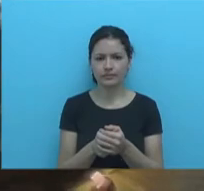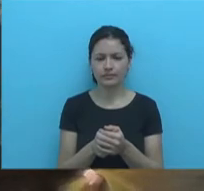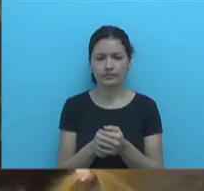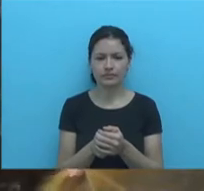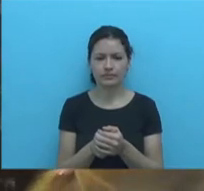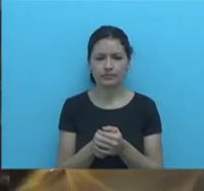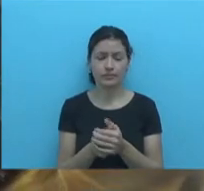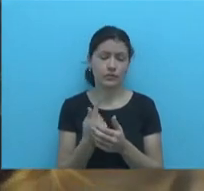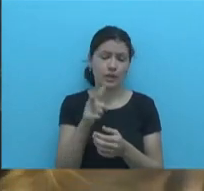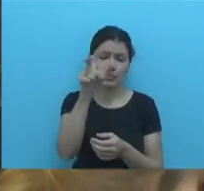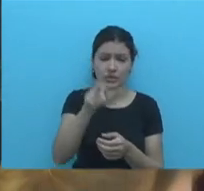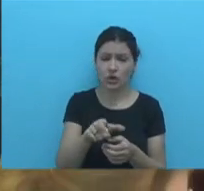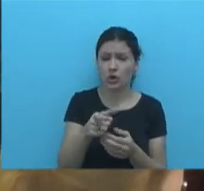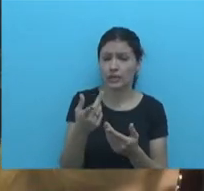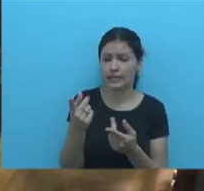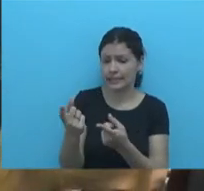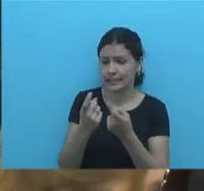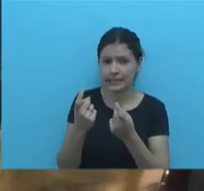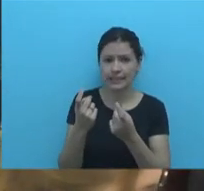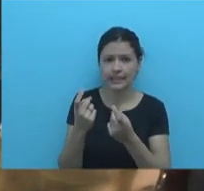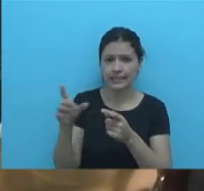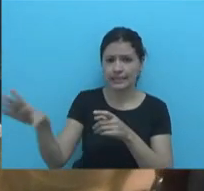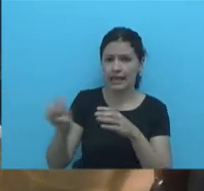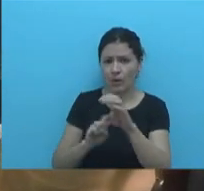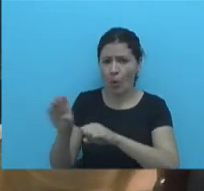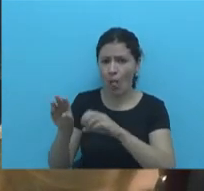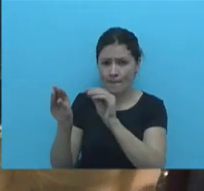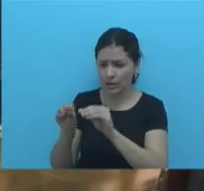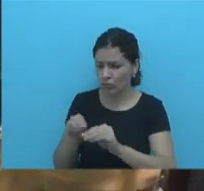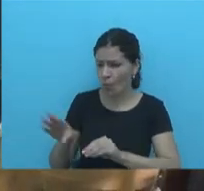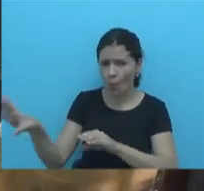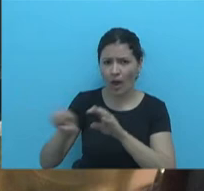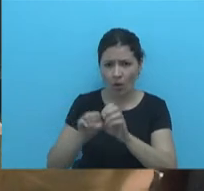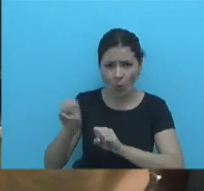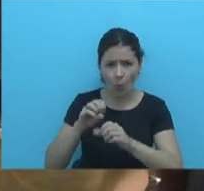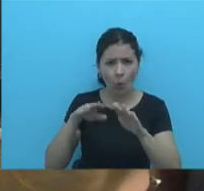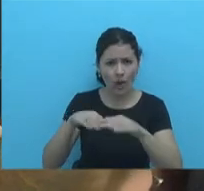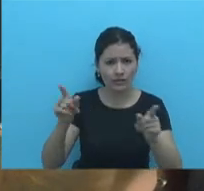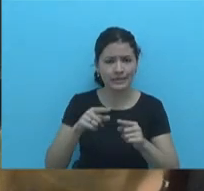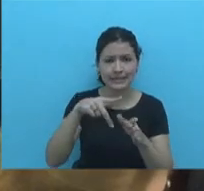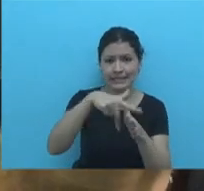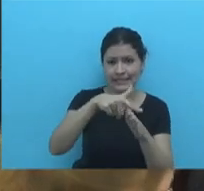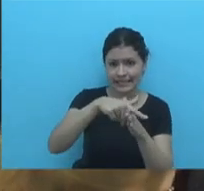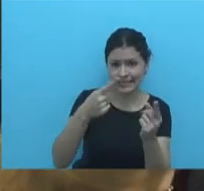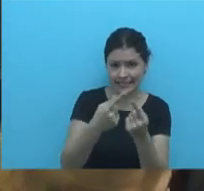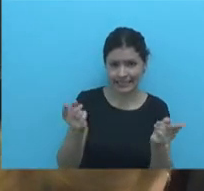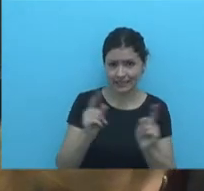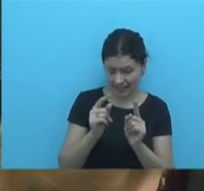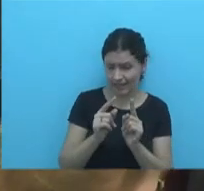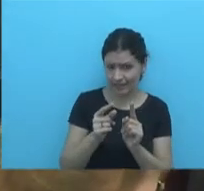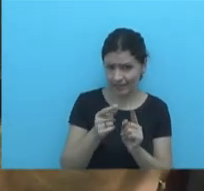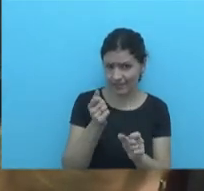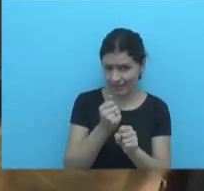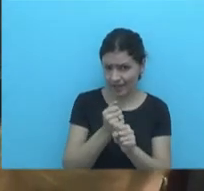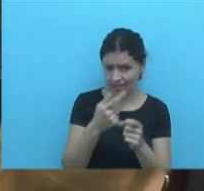vive de eso, de transportar cosas, que no le puede hacerlo justamente con la carreta que tienen